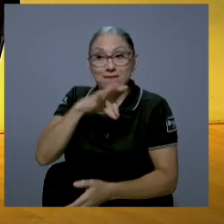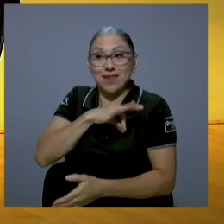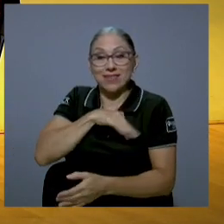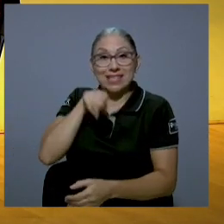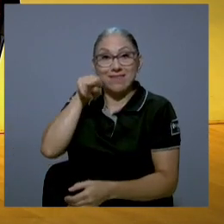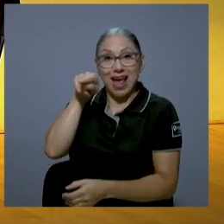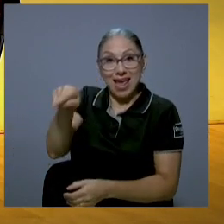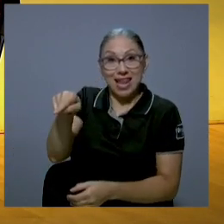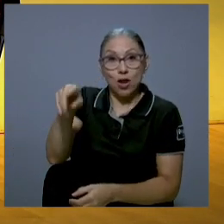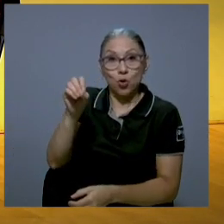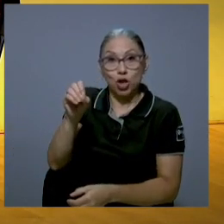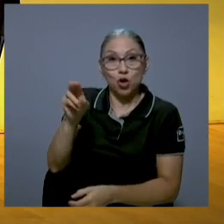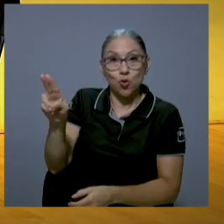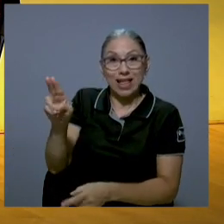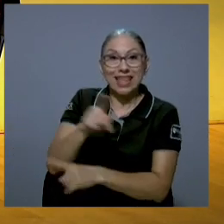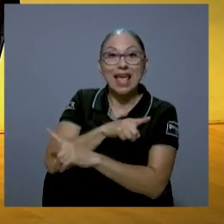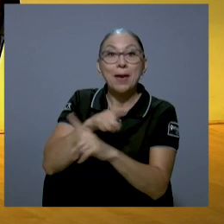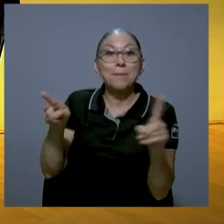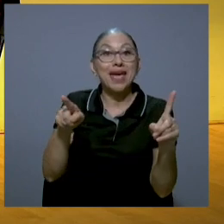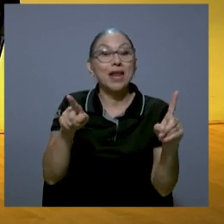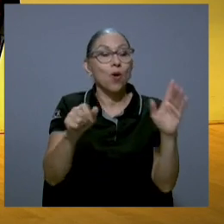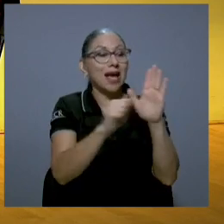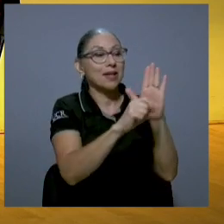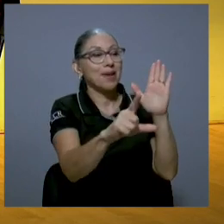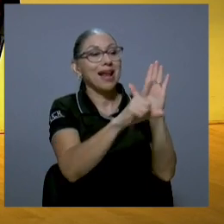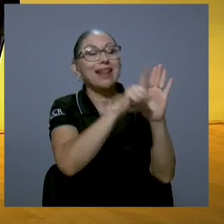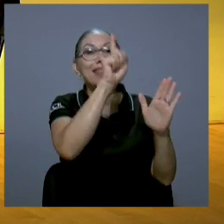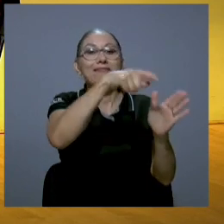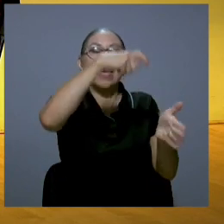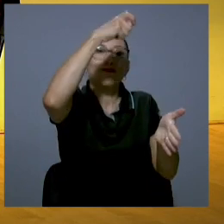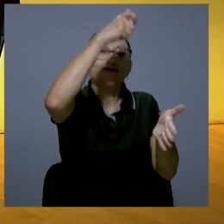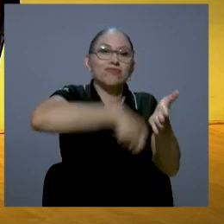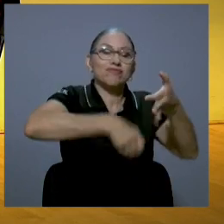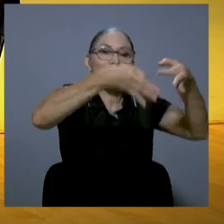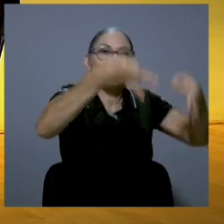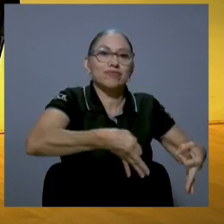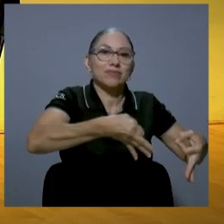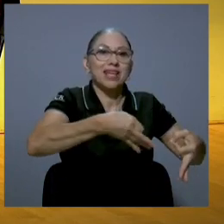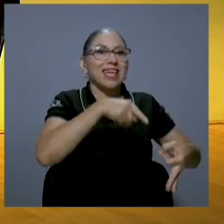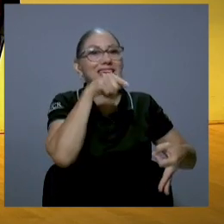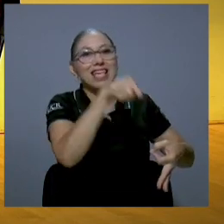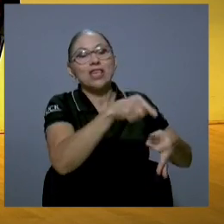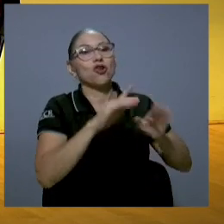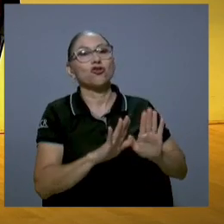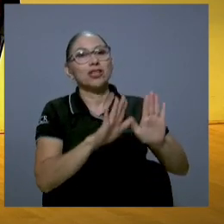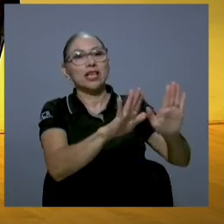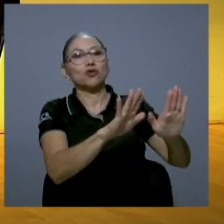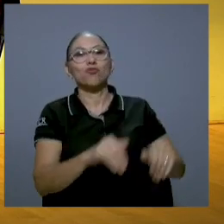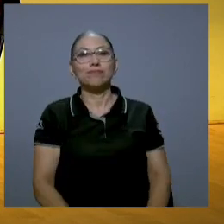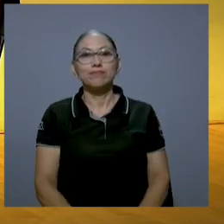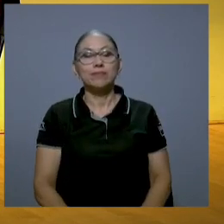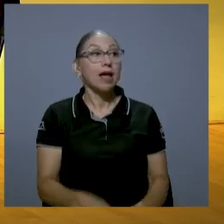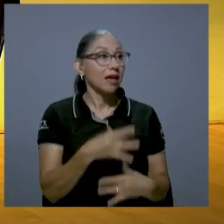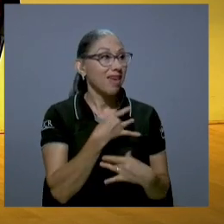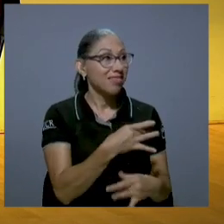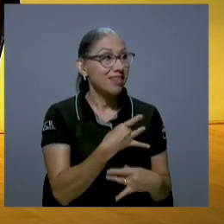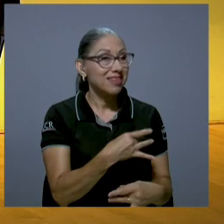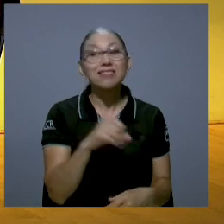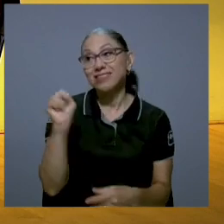ser ratificado por la Asamblea y la Asamblea lo rechazó. De manera que entonces... Interesante. Sí, fue muy interesante porque él ganó el